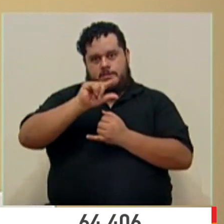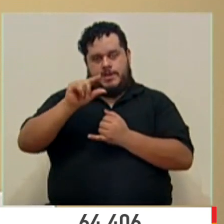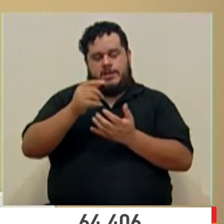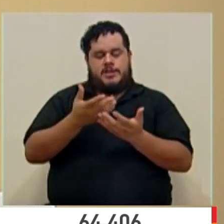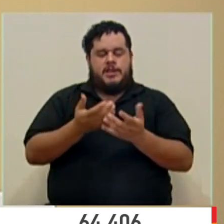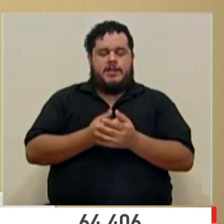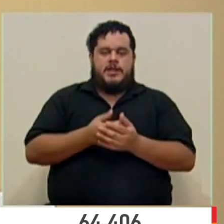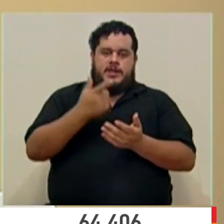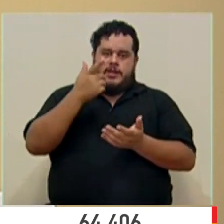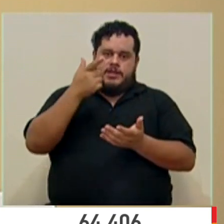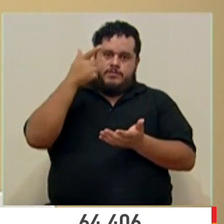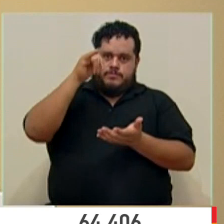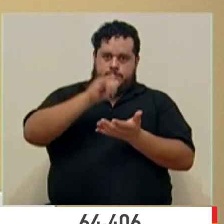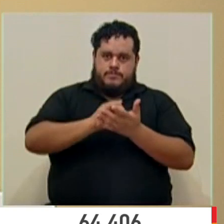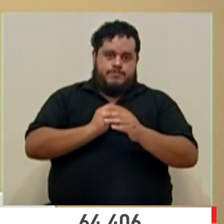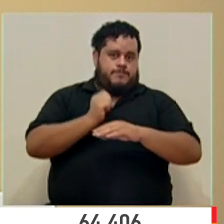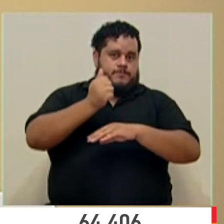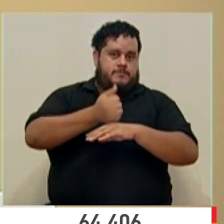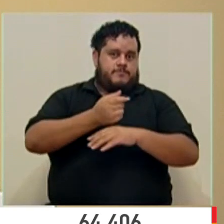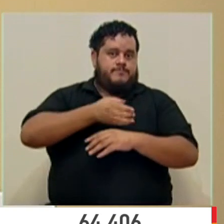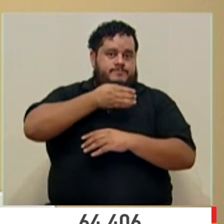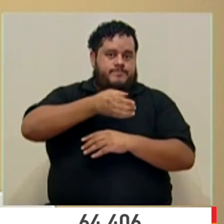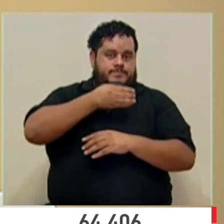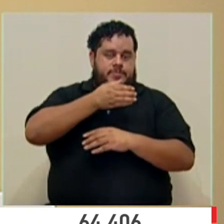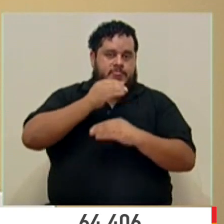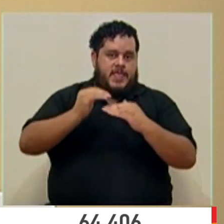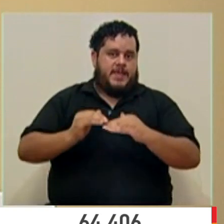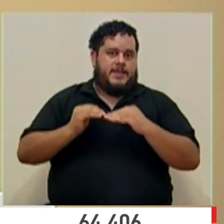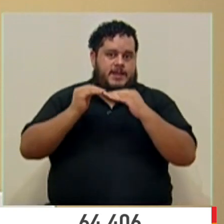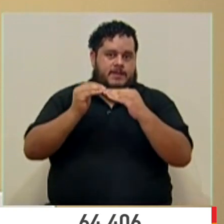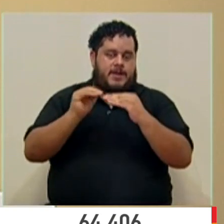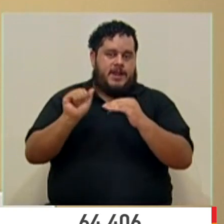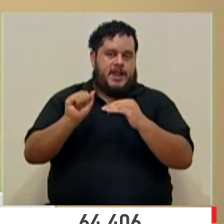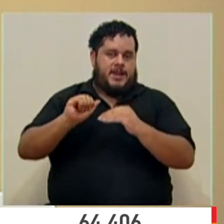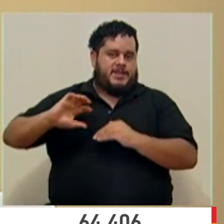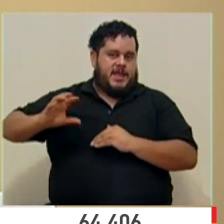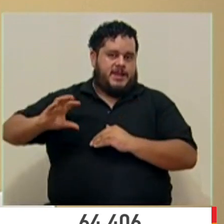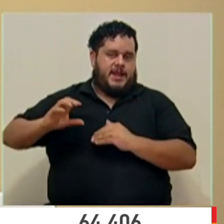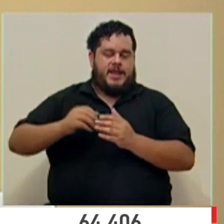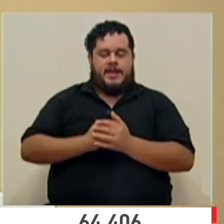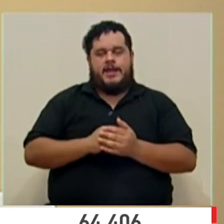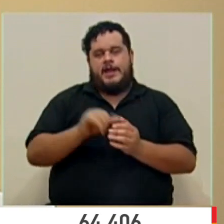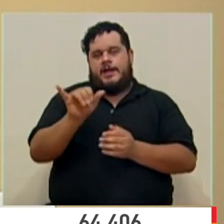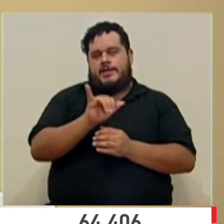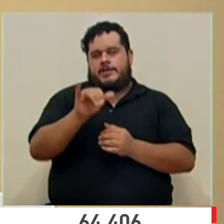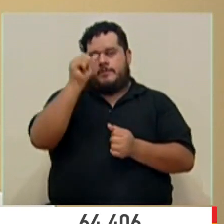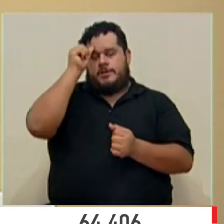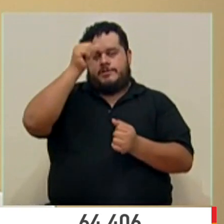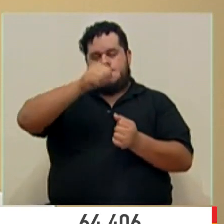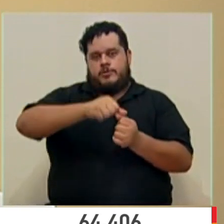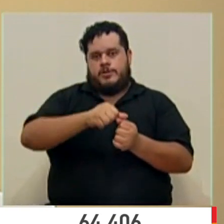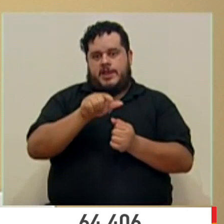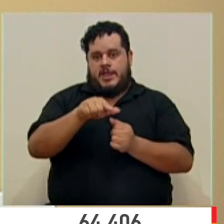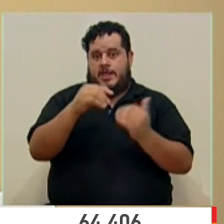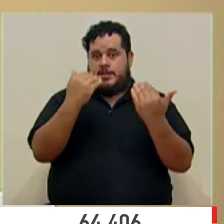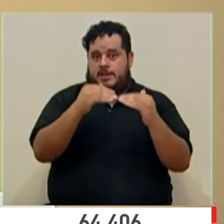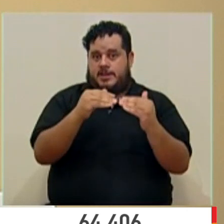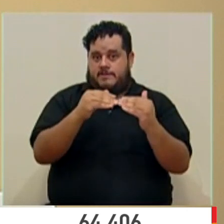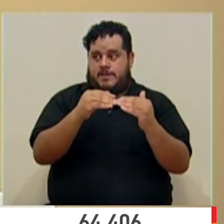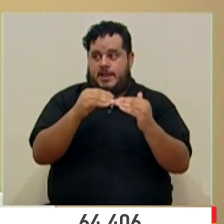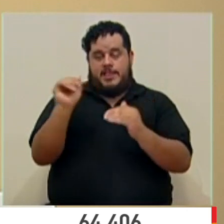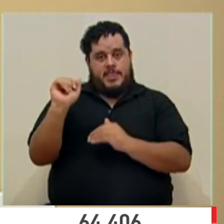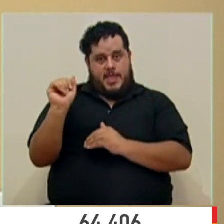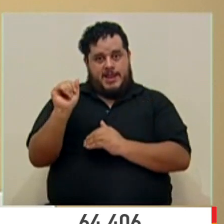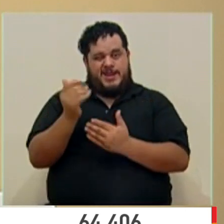razón de eso es que se establece la recomendación de elevar el nivel de alerta. También recordar que ese nivel de